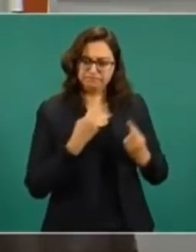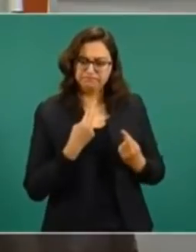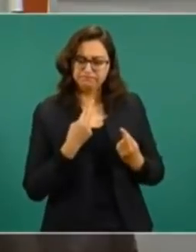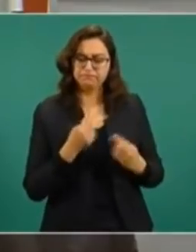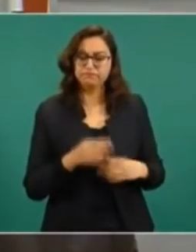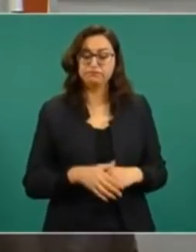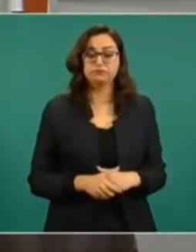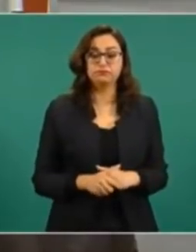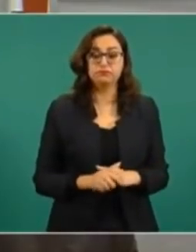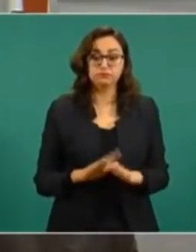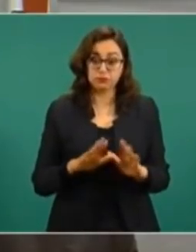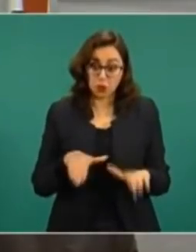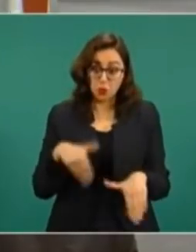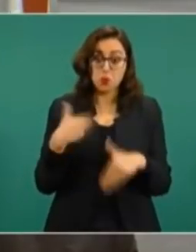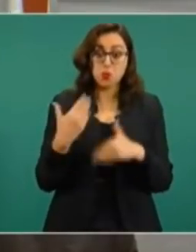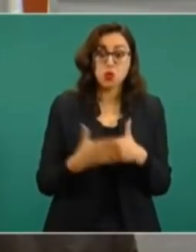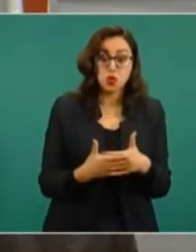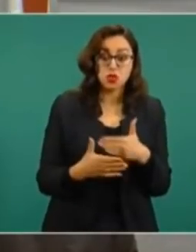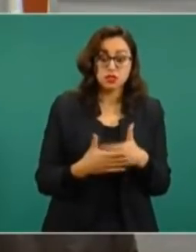Y así va a suceder